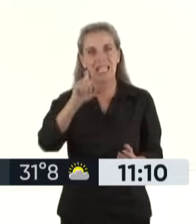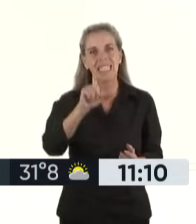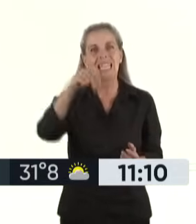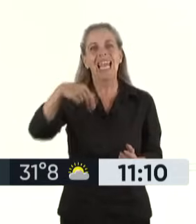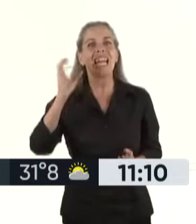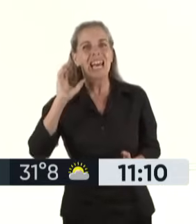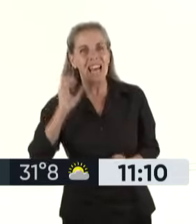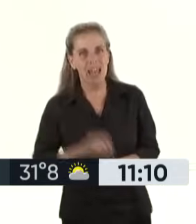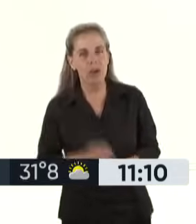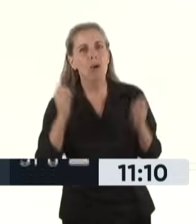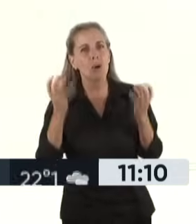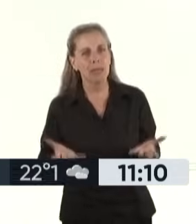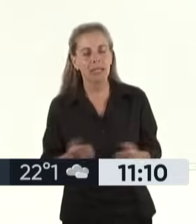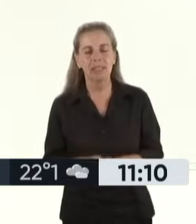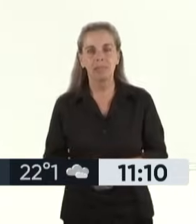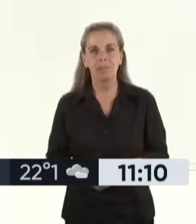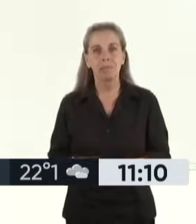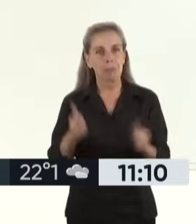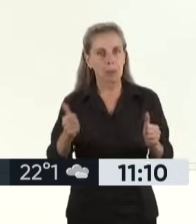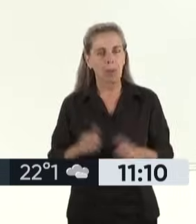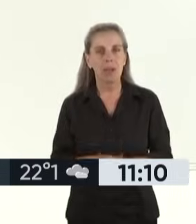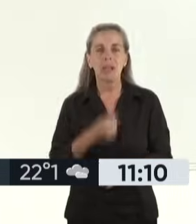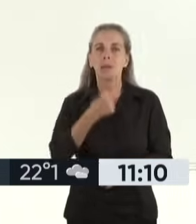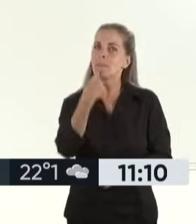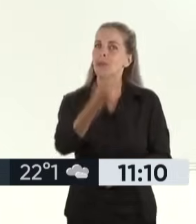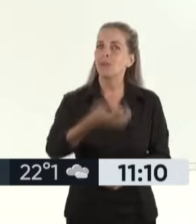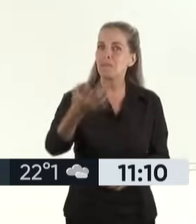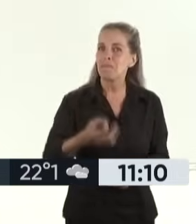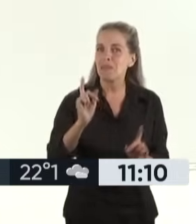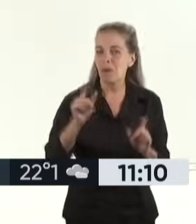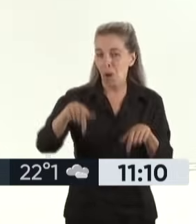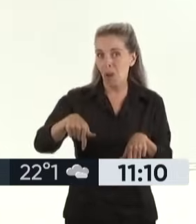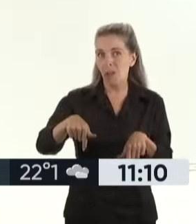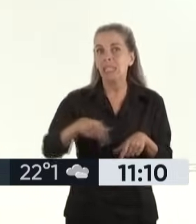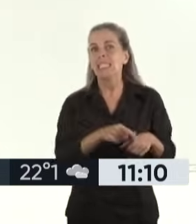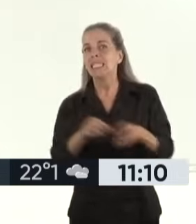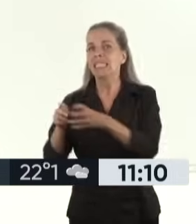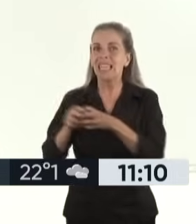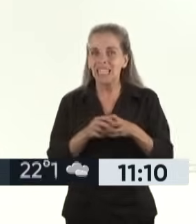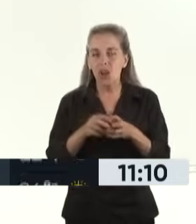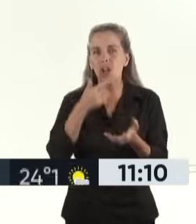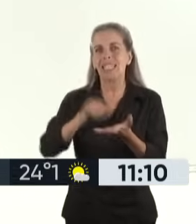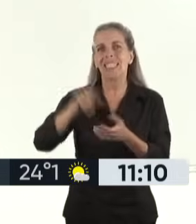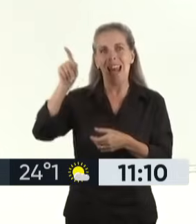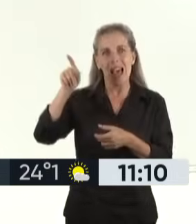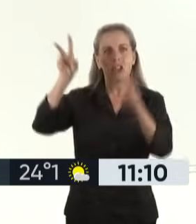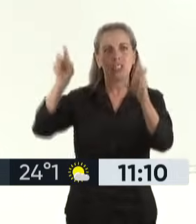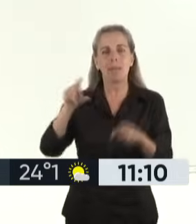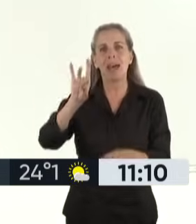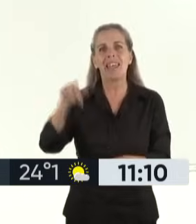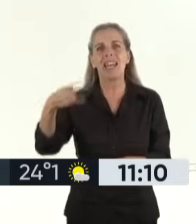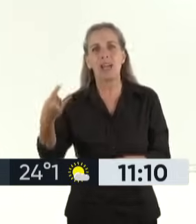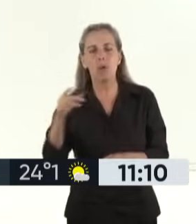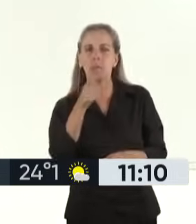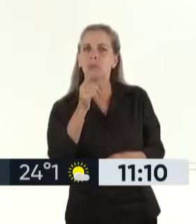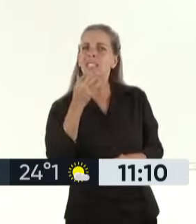Radio. ¿cómo andás? ¿Bien? Bien, vocero. Le quiero preguntar sobre justamente la sesión por el tema DNU. Entiendo que usted hoy estuvo con el presidente,